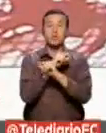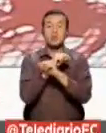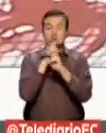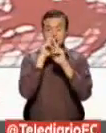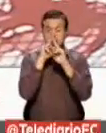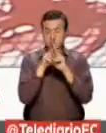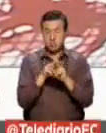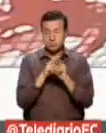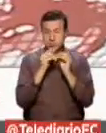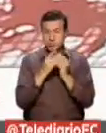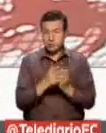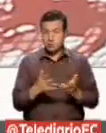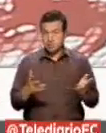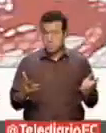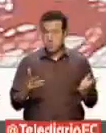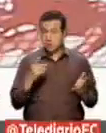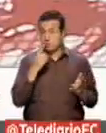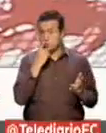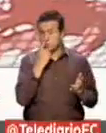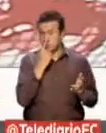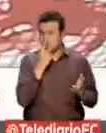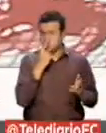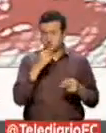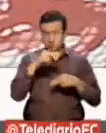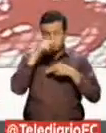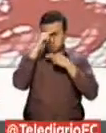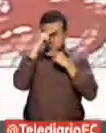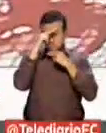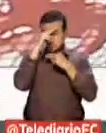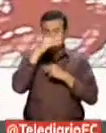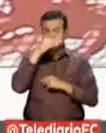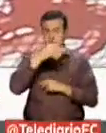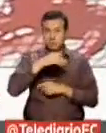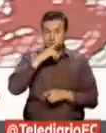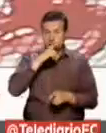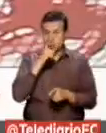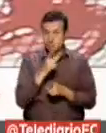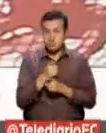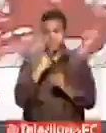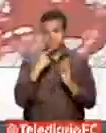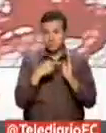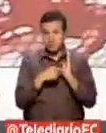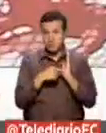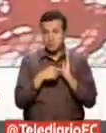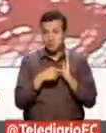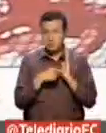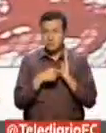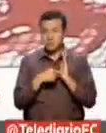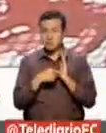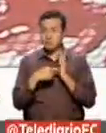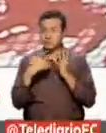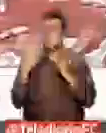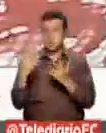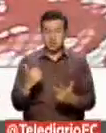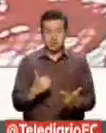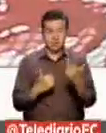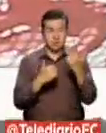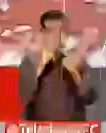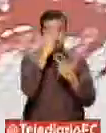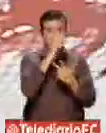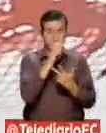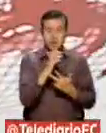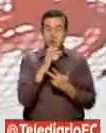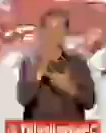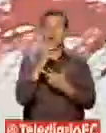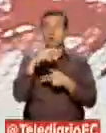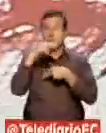y fue curioso que las noticias que son verdaderas, por ejemplo, son más o menos 3 de cada 10 se comparten, mientras las que son